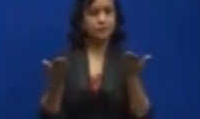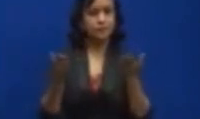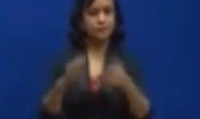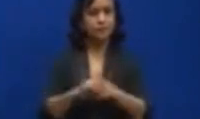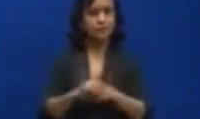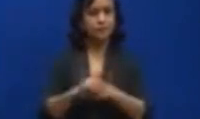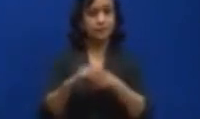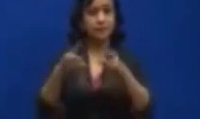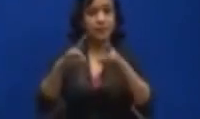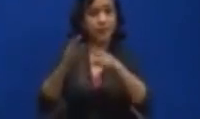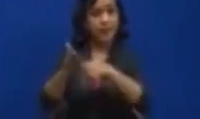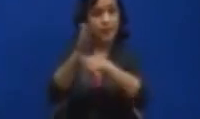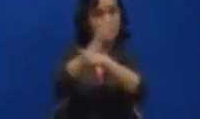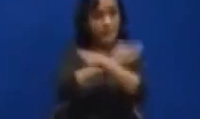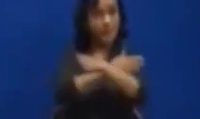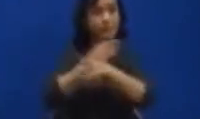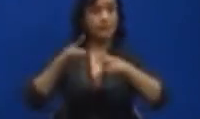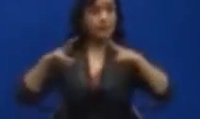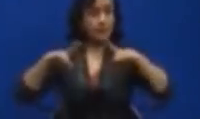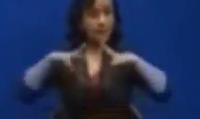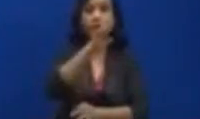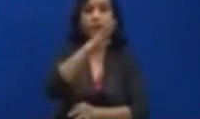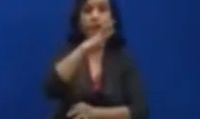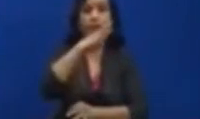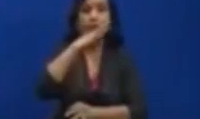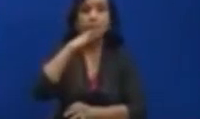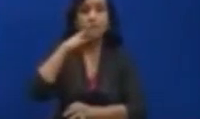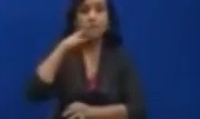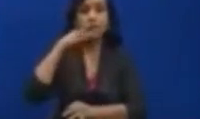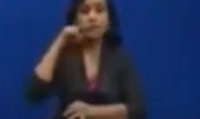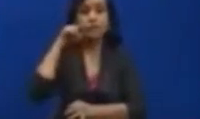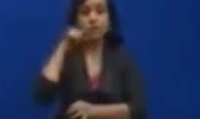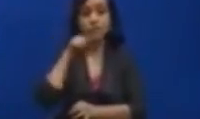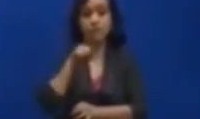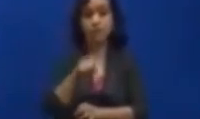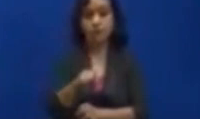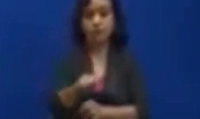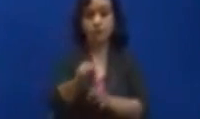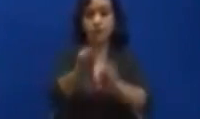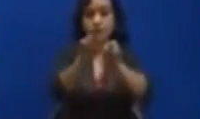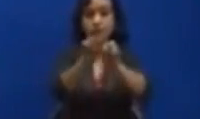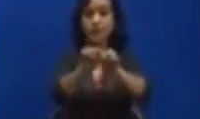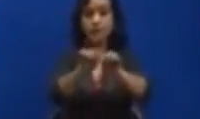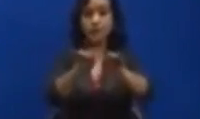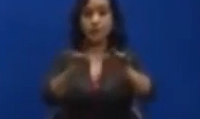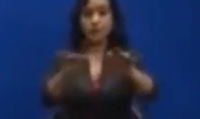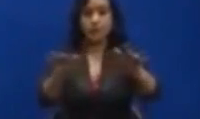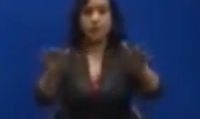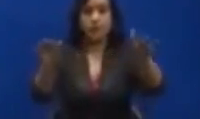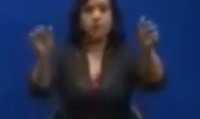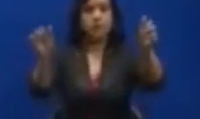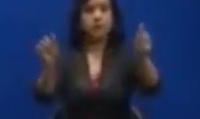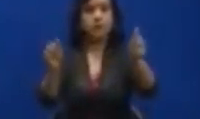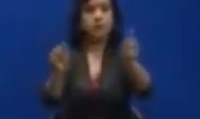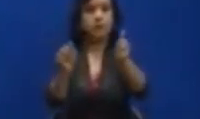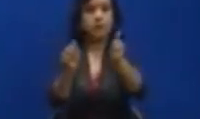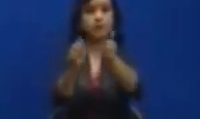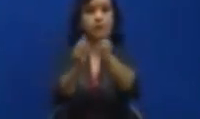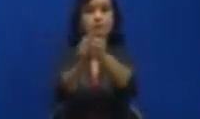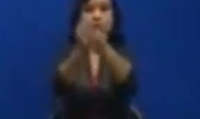hundir al país. En abril del año 2018. El manejo de la pandemia por parte de Ortega ha causado preocupación